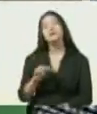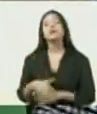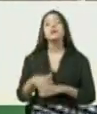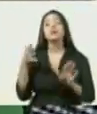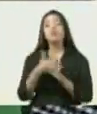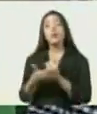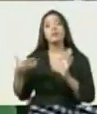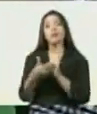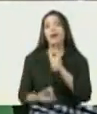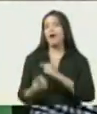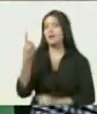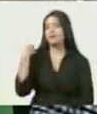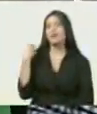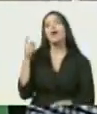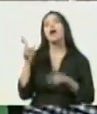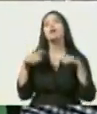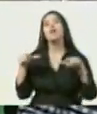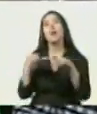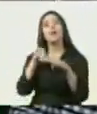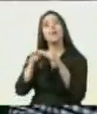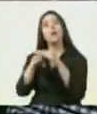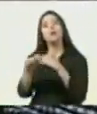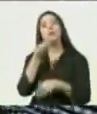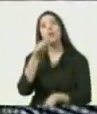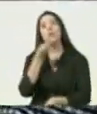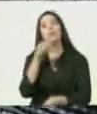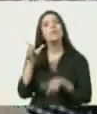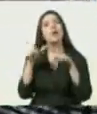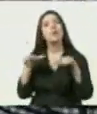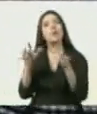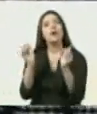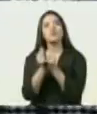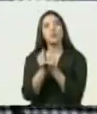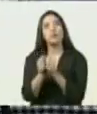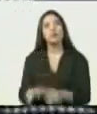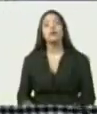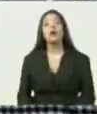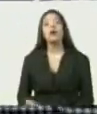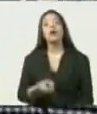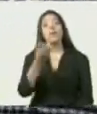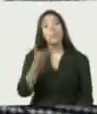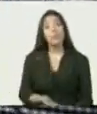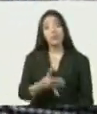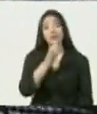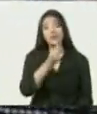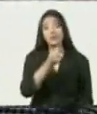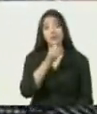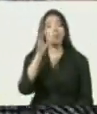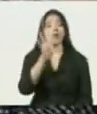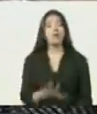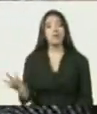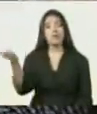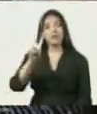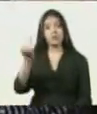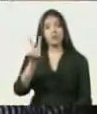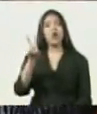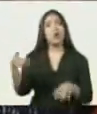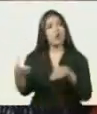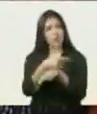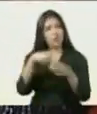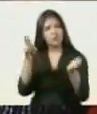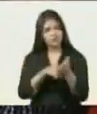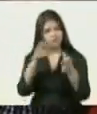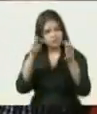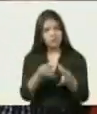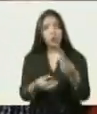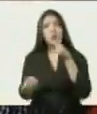ataques del día de ayer al centro de acopio en el estado de Anzoátegui. Ministro, importante decirle al país, ¿garantiza el Ejecutivo, el gobierno,